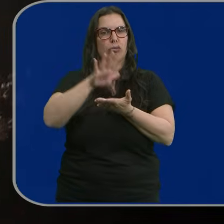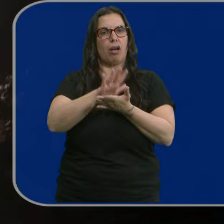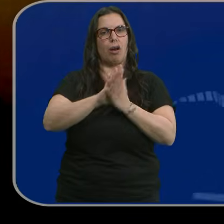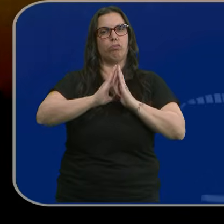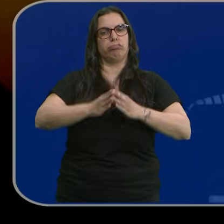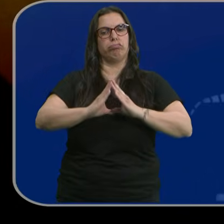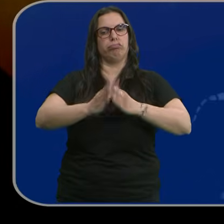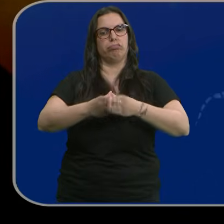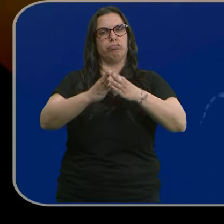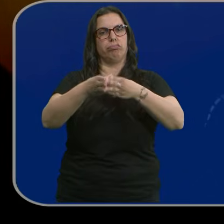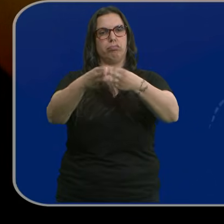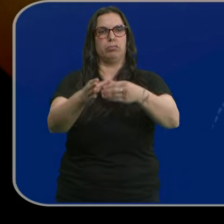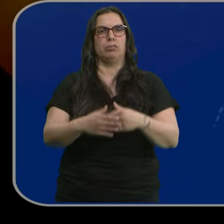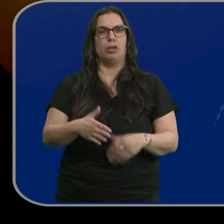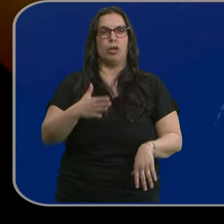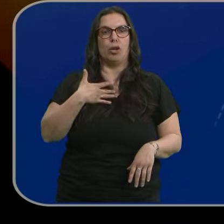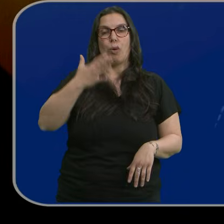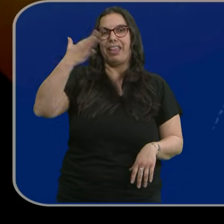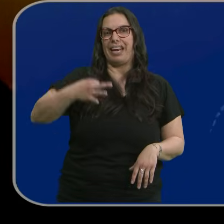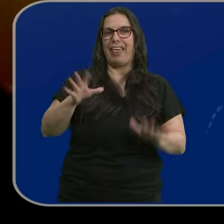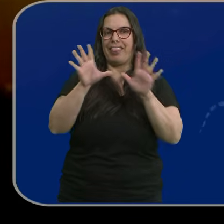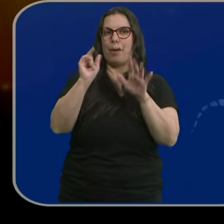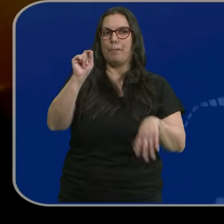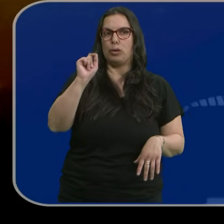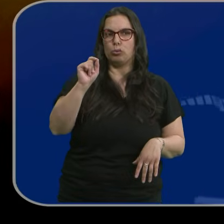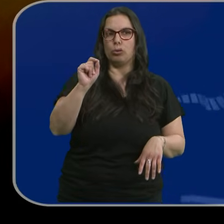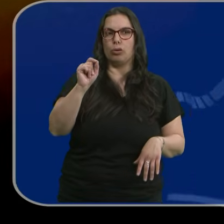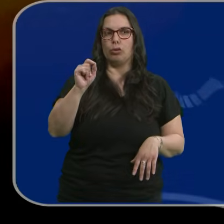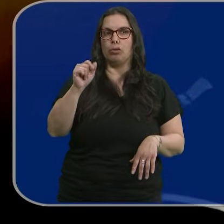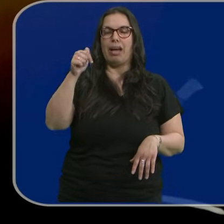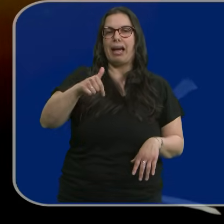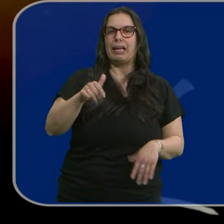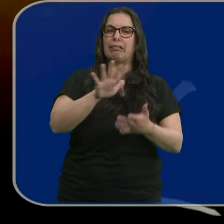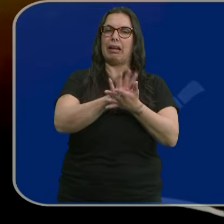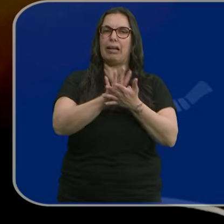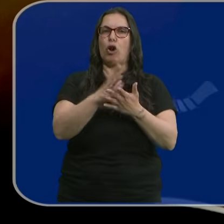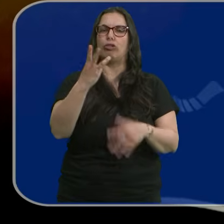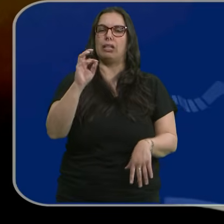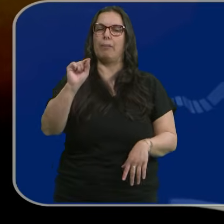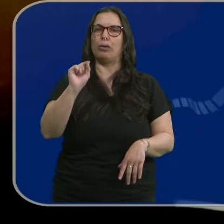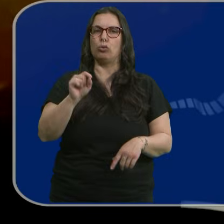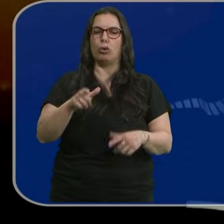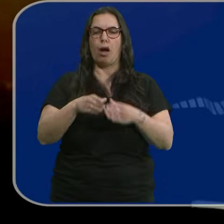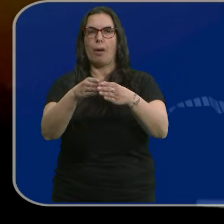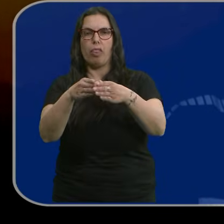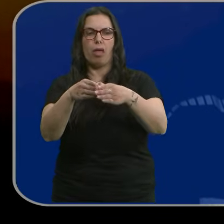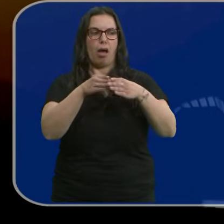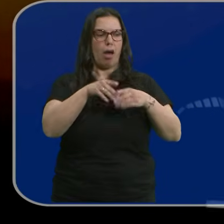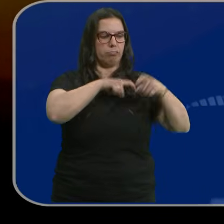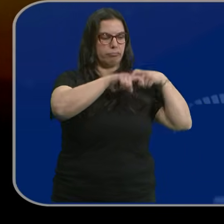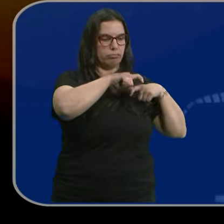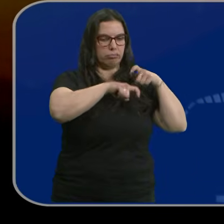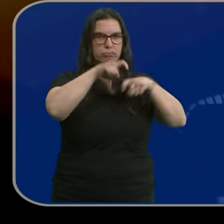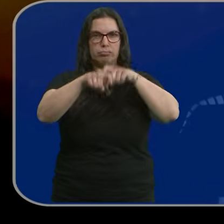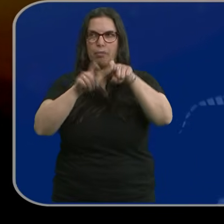galerías en la barca te puede llevar 10 minutos, pero la idea es estar aquí media hora parado, avanzando, retrocediendo, volviendo al sitio